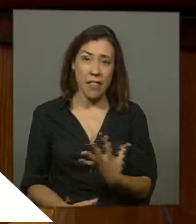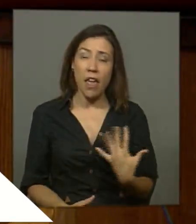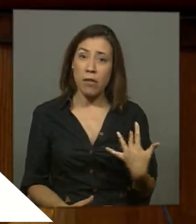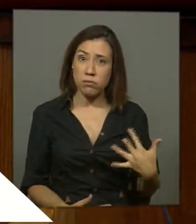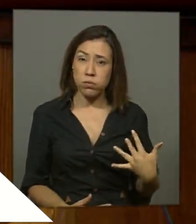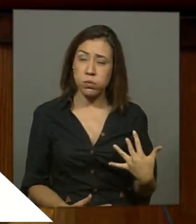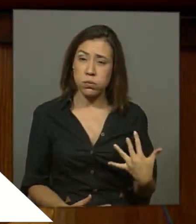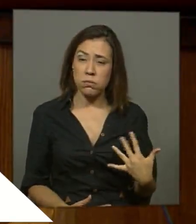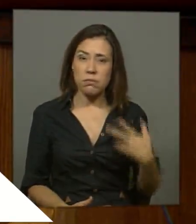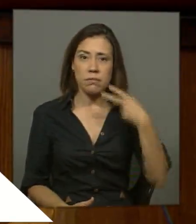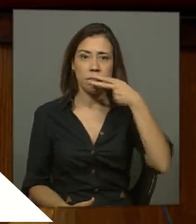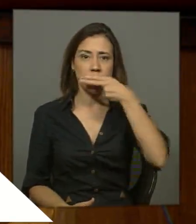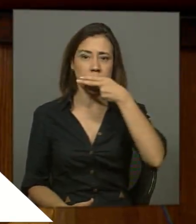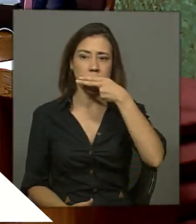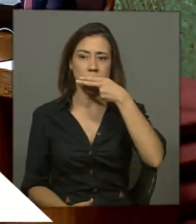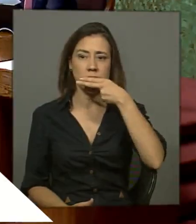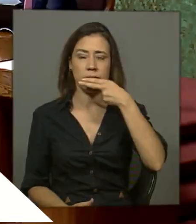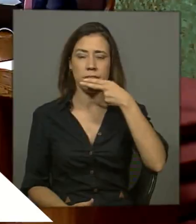y de